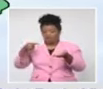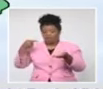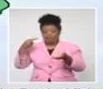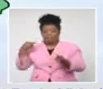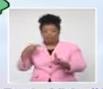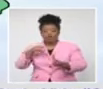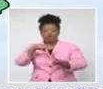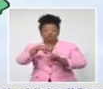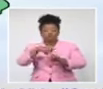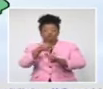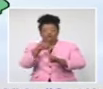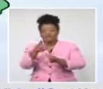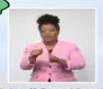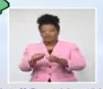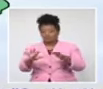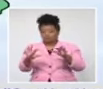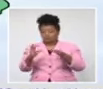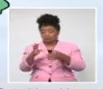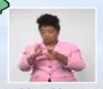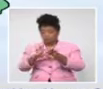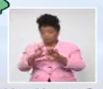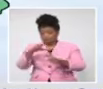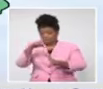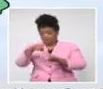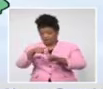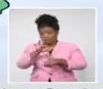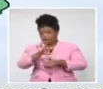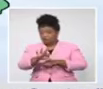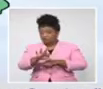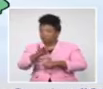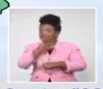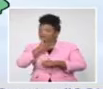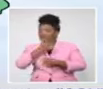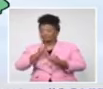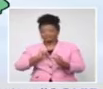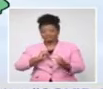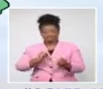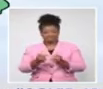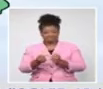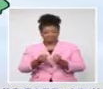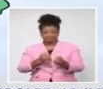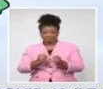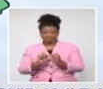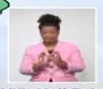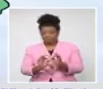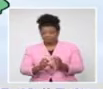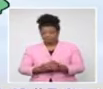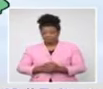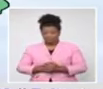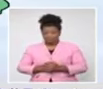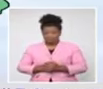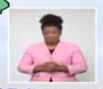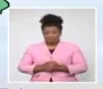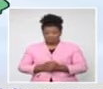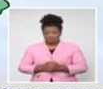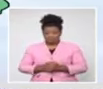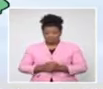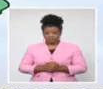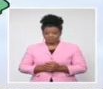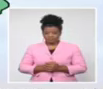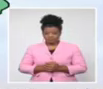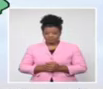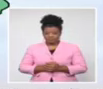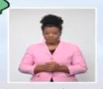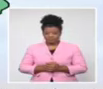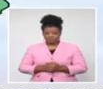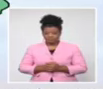10 y Guantánamo con 8, con evidente control mantenido de la transmisión de la enfermedad. El